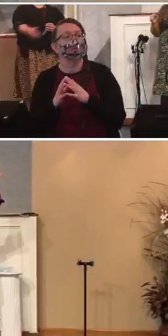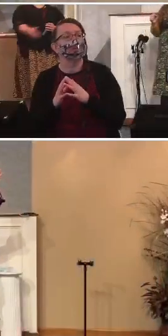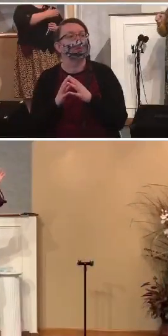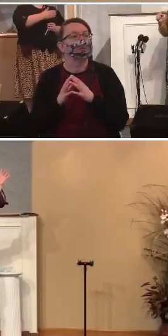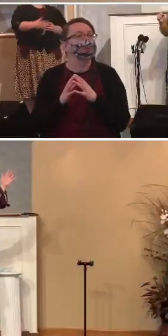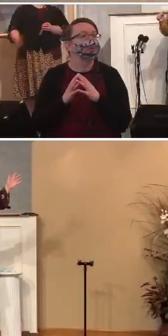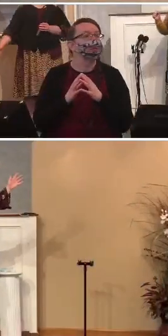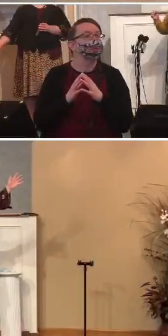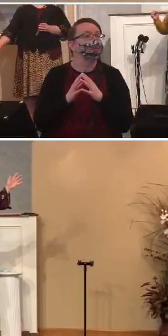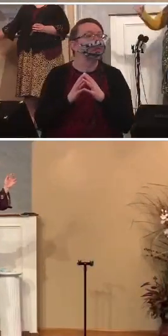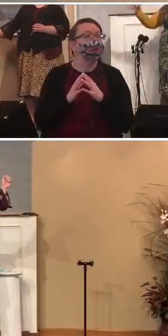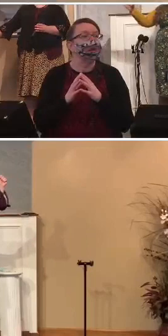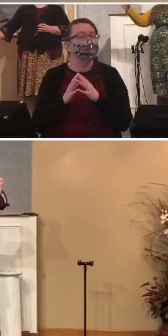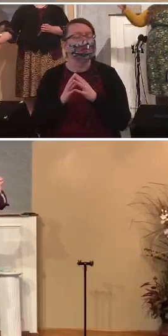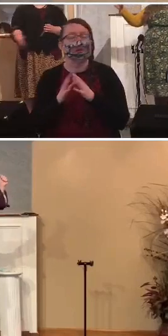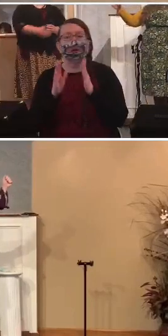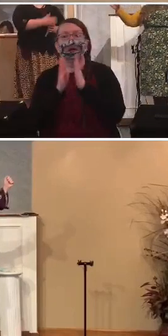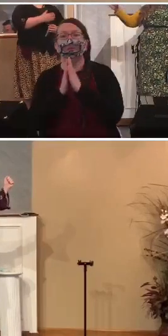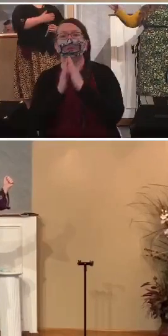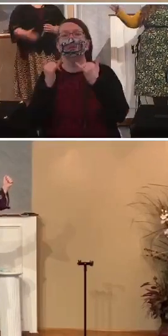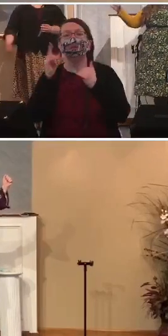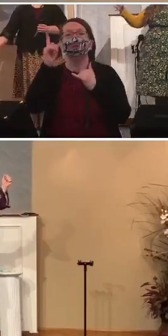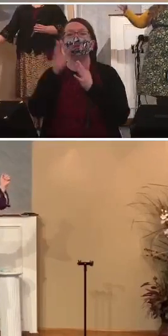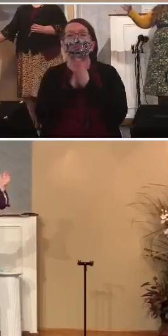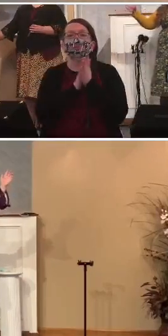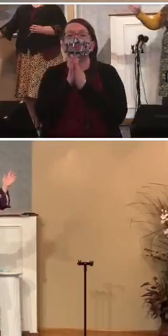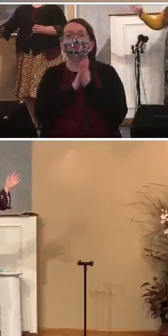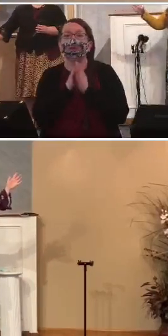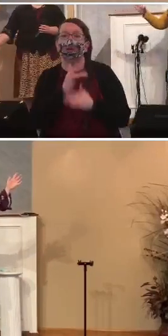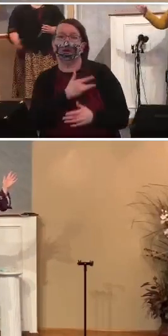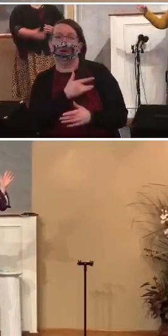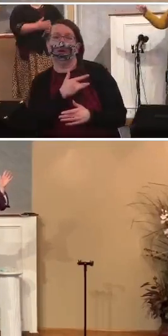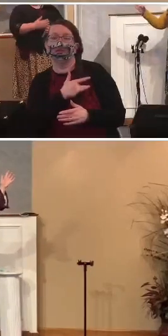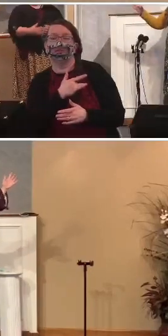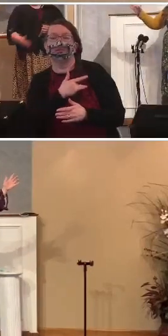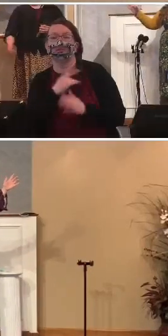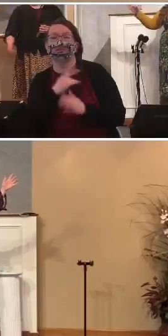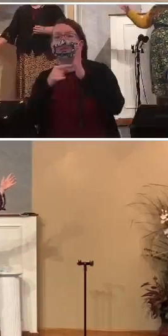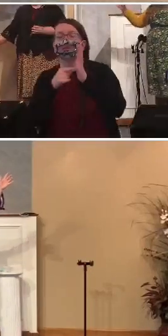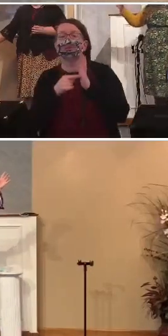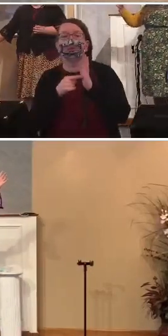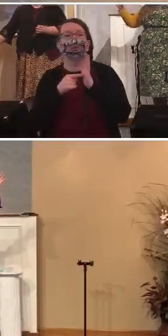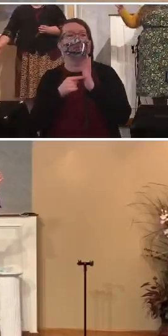nuestros corazones. You would stir our hearts. Y nos muestres. Show us.